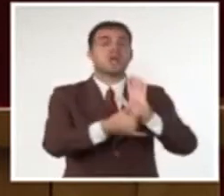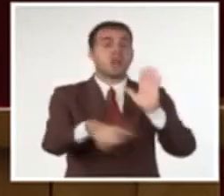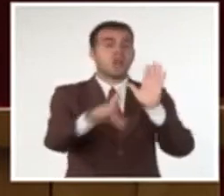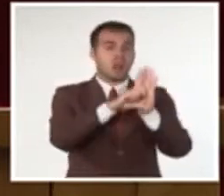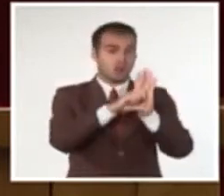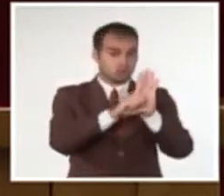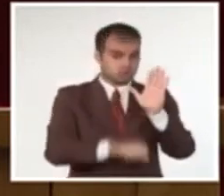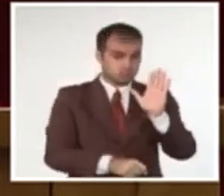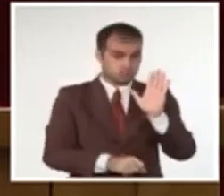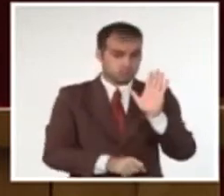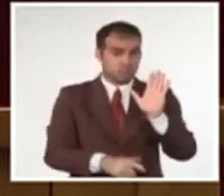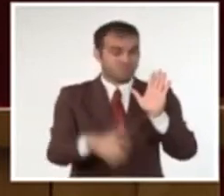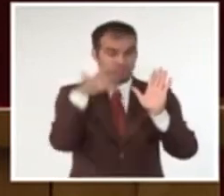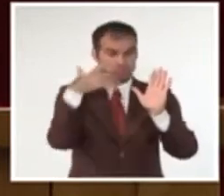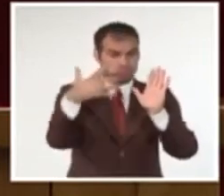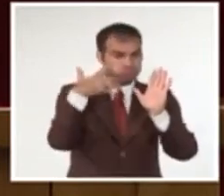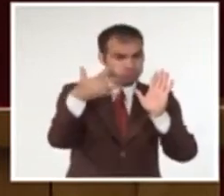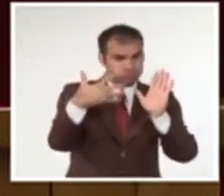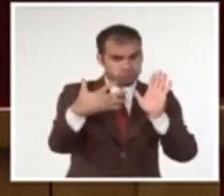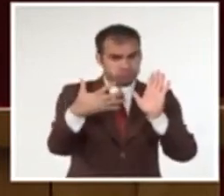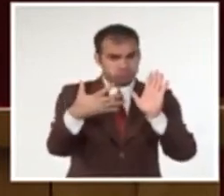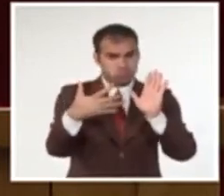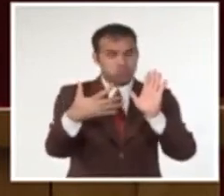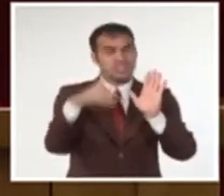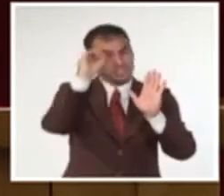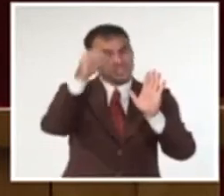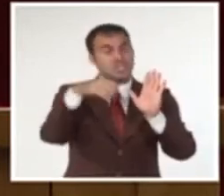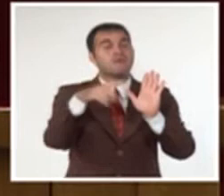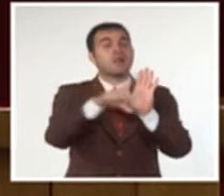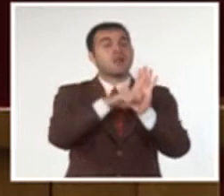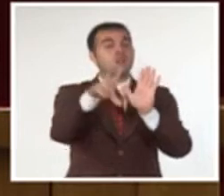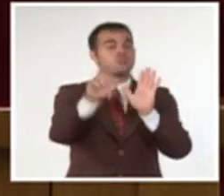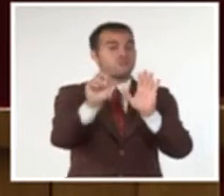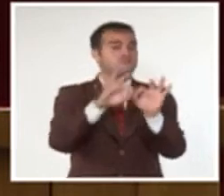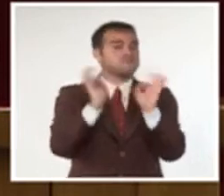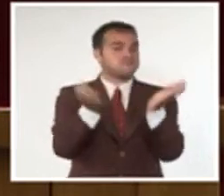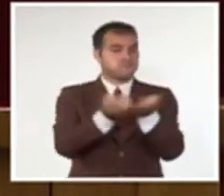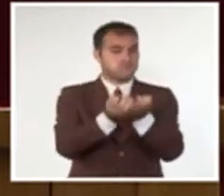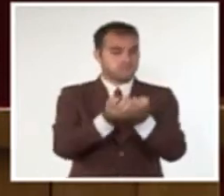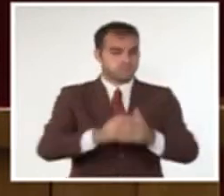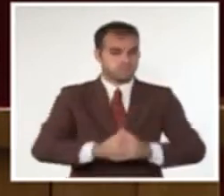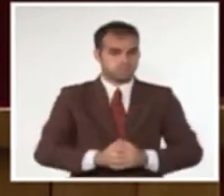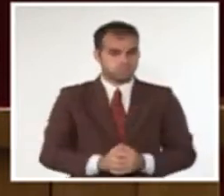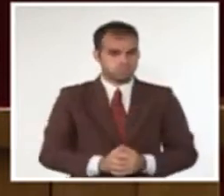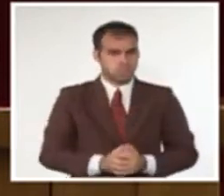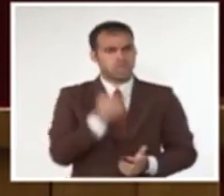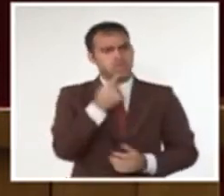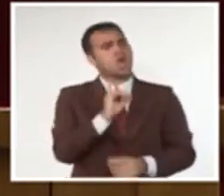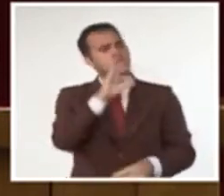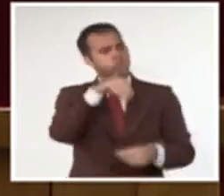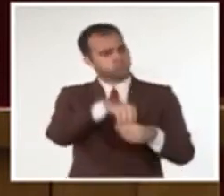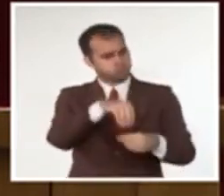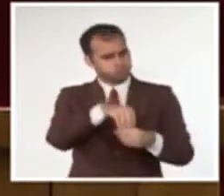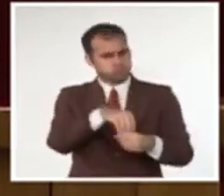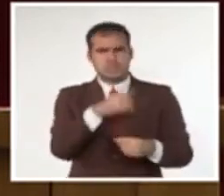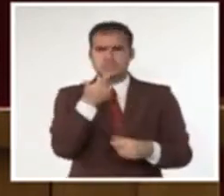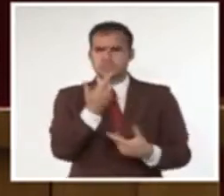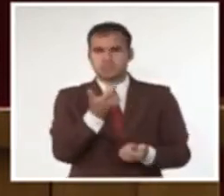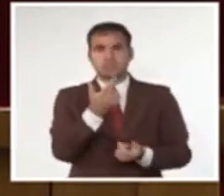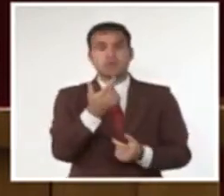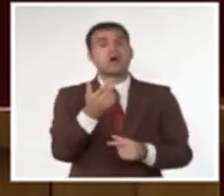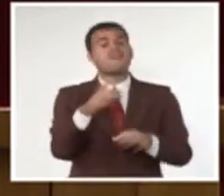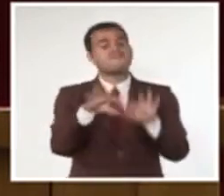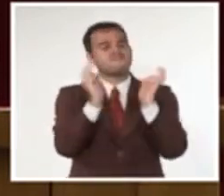de la magnitud y el alcance del Código de las Familias, inclusivo, que reconoce la pluralidad de las